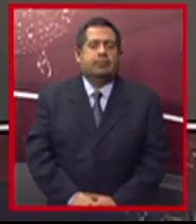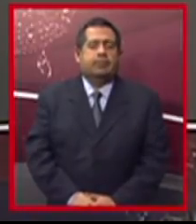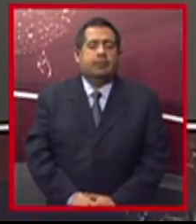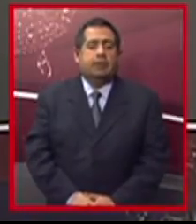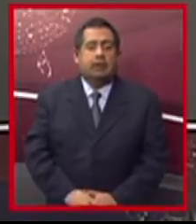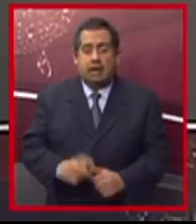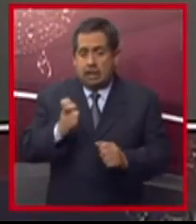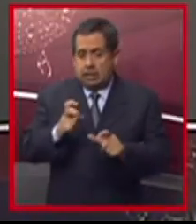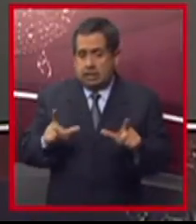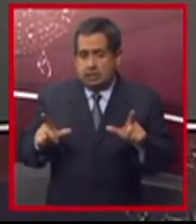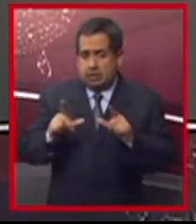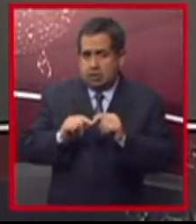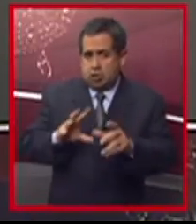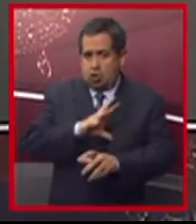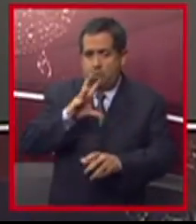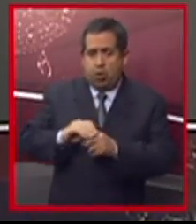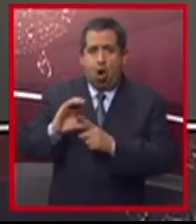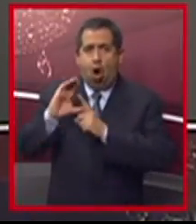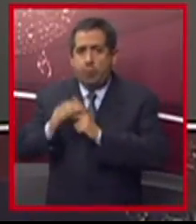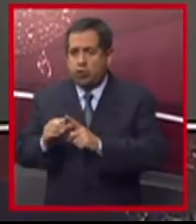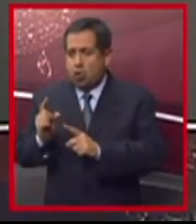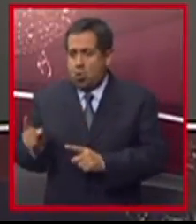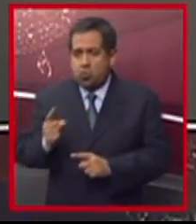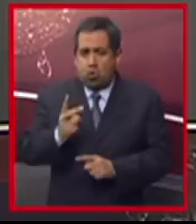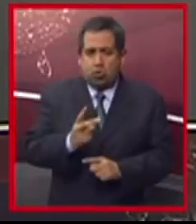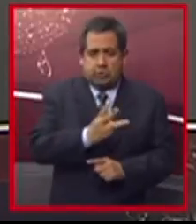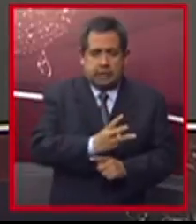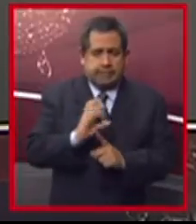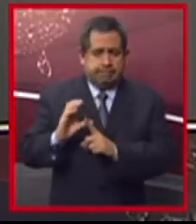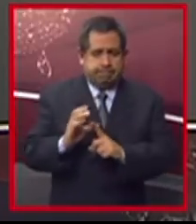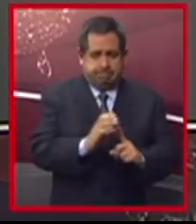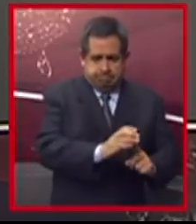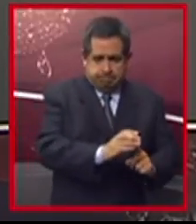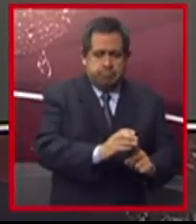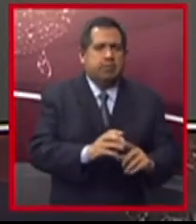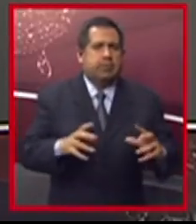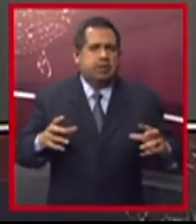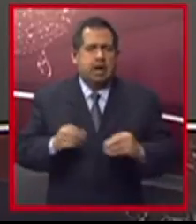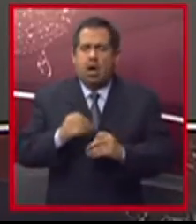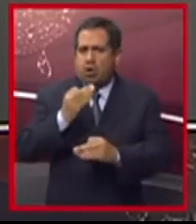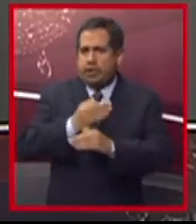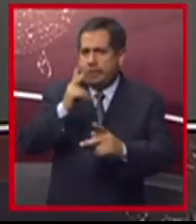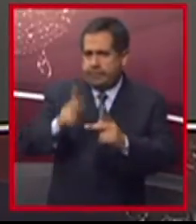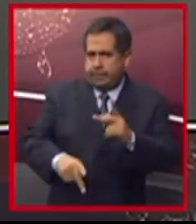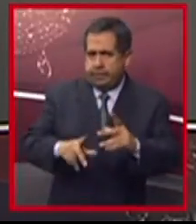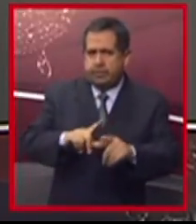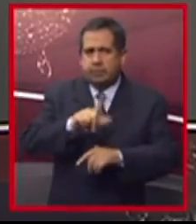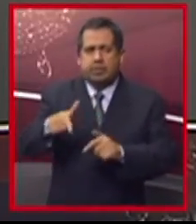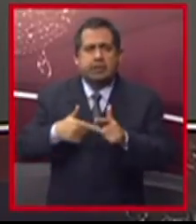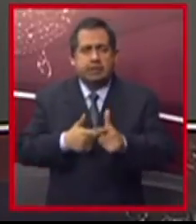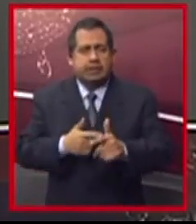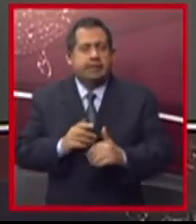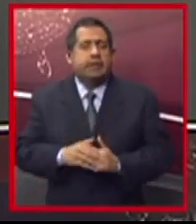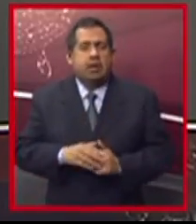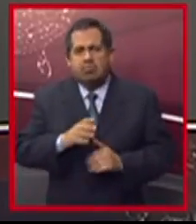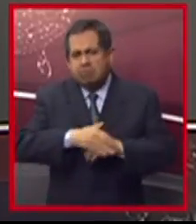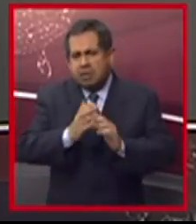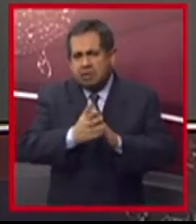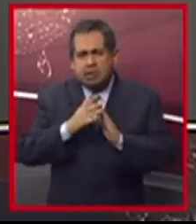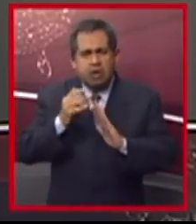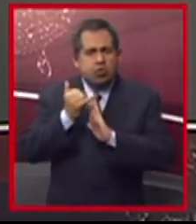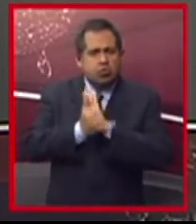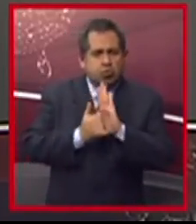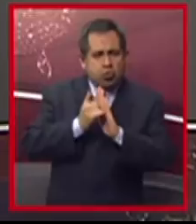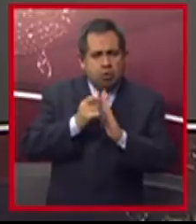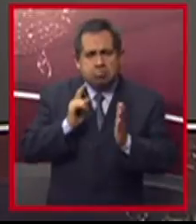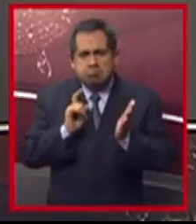Bueno, y esta fue la integración de las comisiones de trabajo de la Comisión Permanente. Mientras vamos a un corte y lo invito a que nos visite en YouTube Estamos